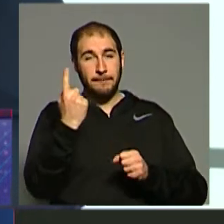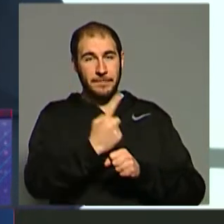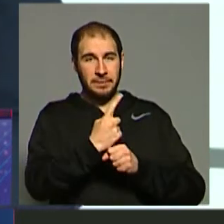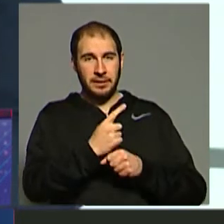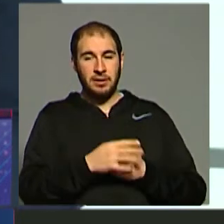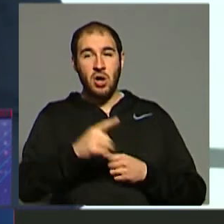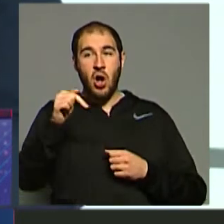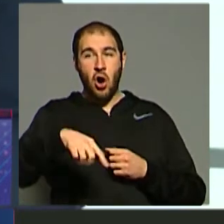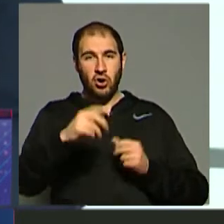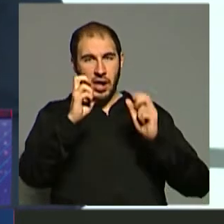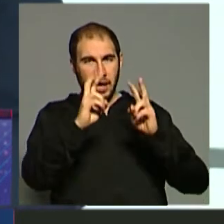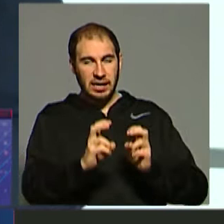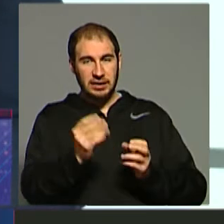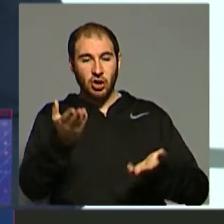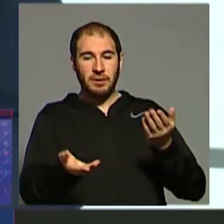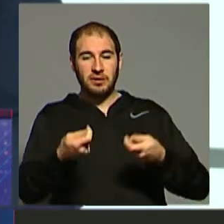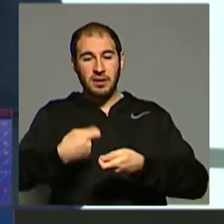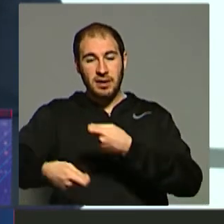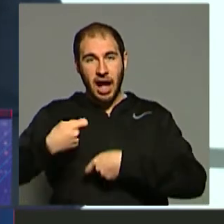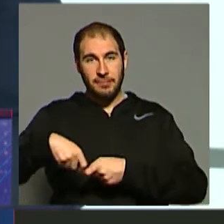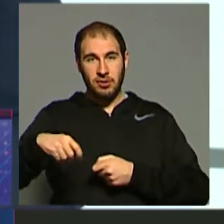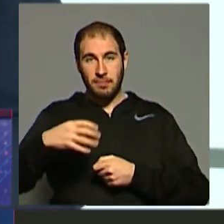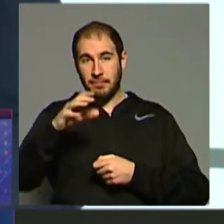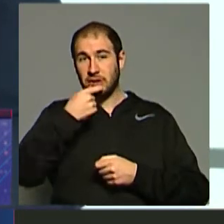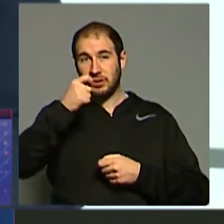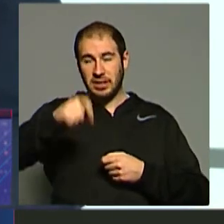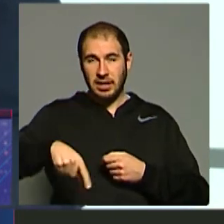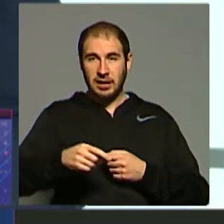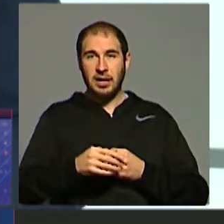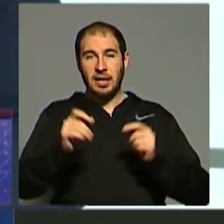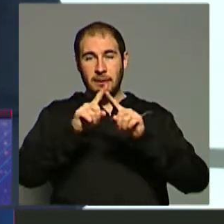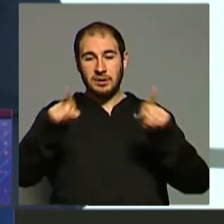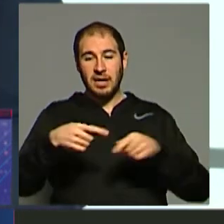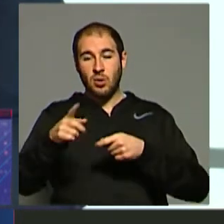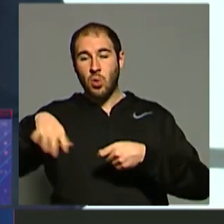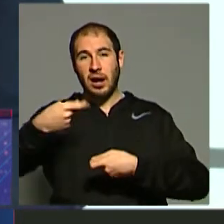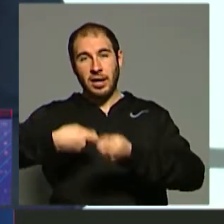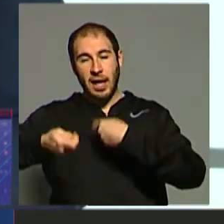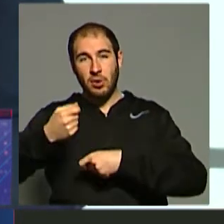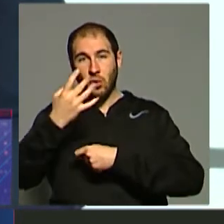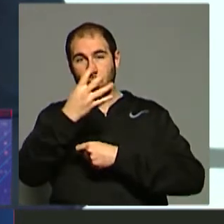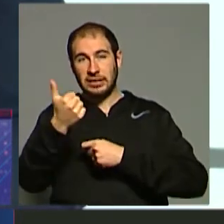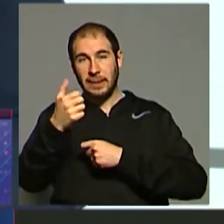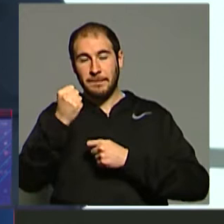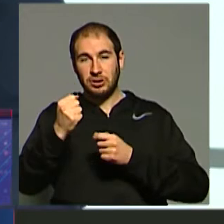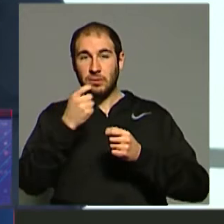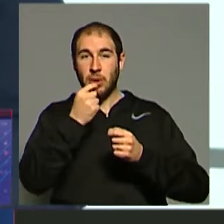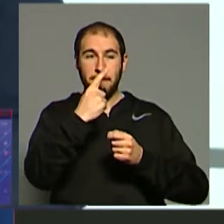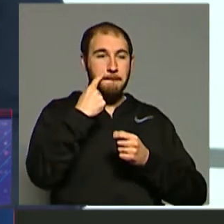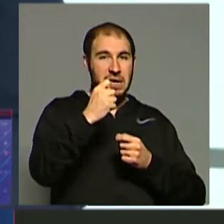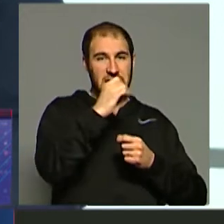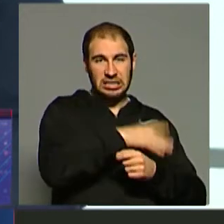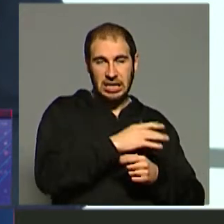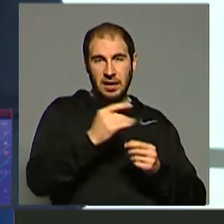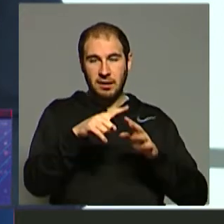hoy si uno analiza el mercado cambiario en nuestra provincia las pizarras de las casas de cambio 46 pesos cada mil chilenos es